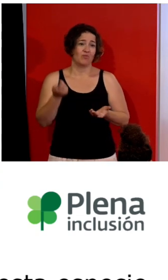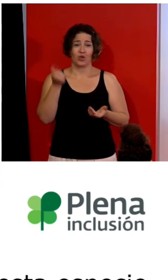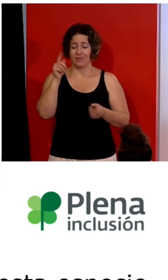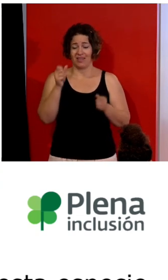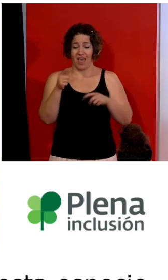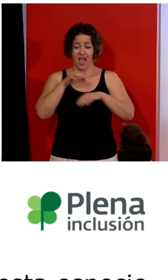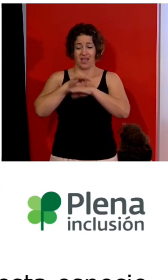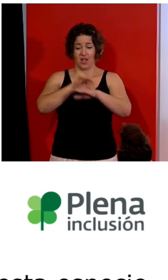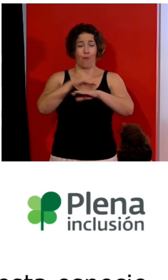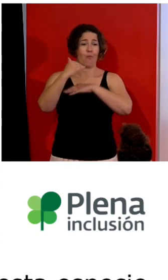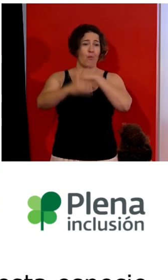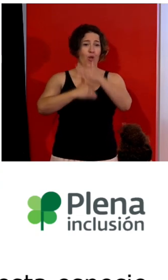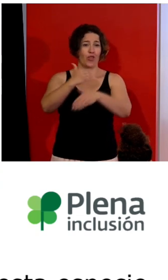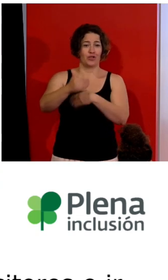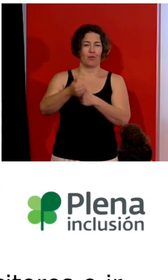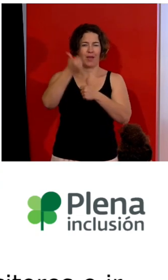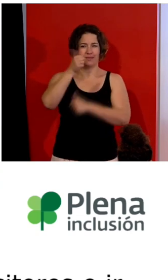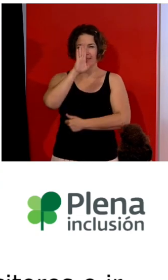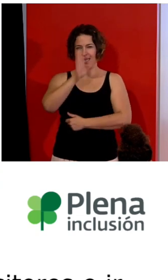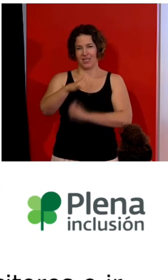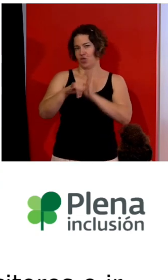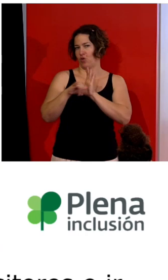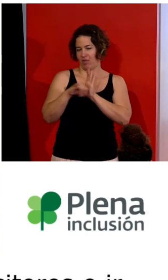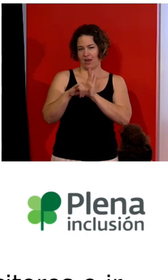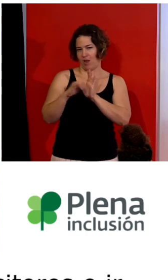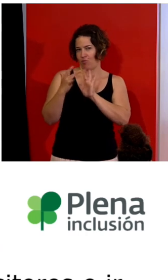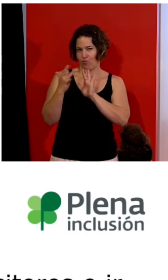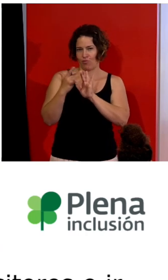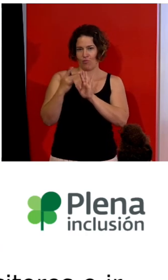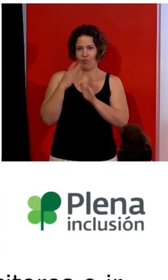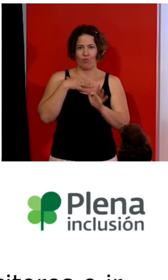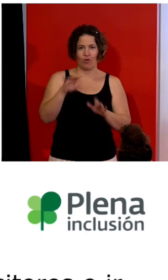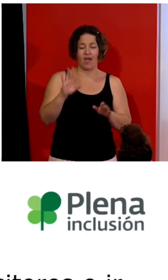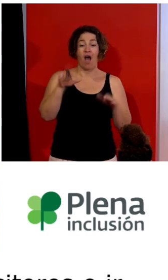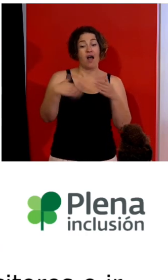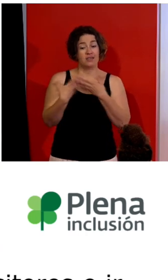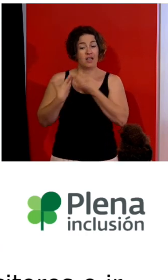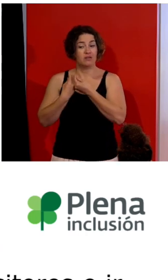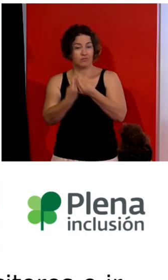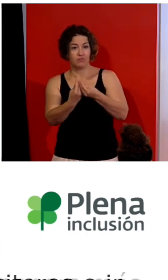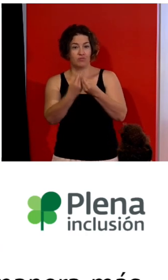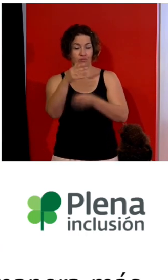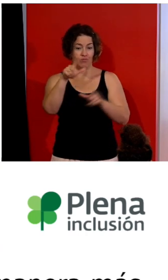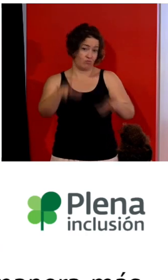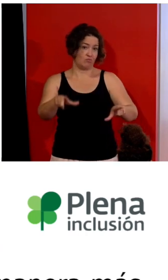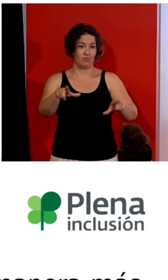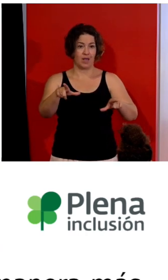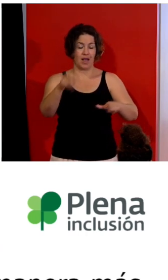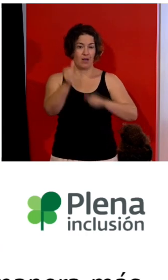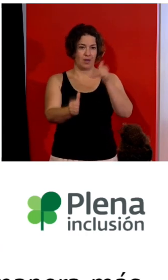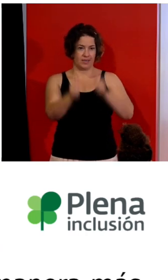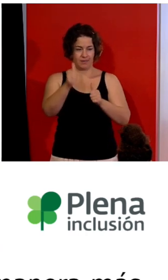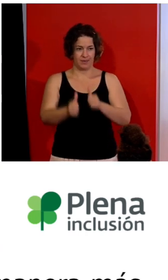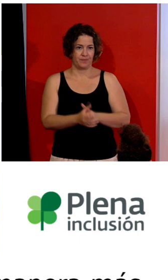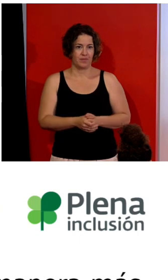todo el proceso de una manera más directa y más cercana, incluso acompañándoles a la celebración del